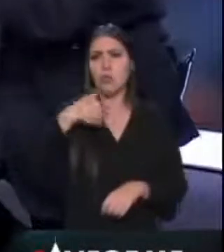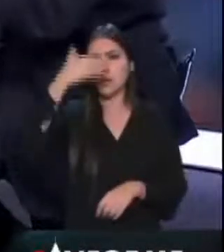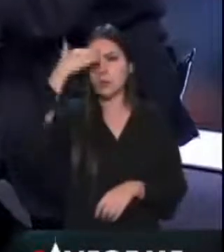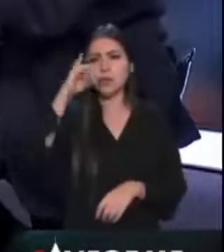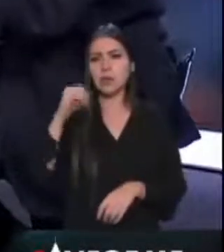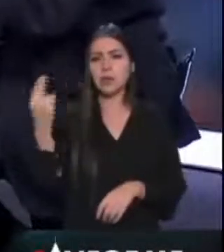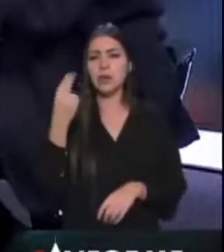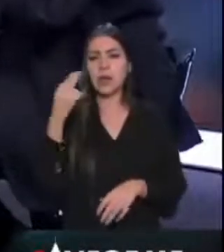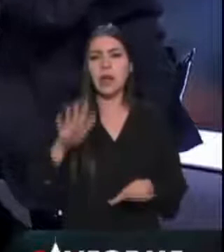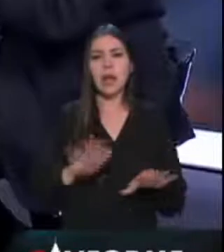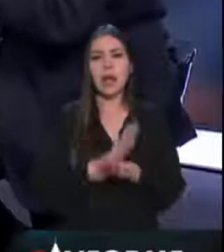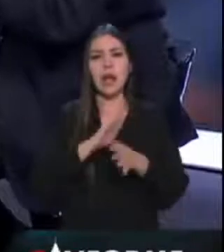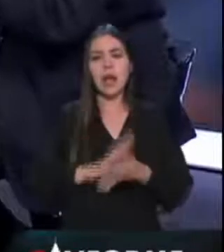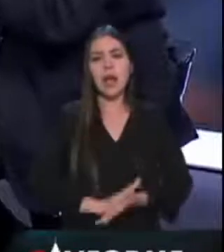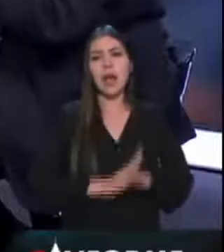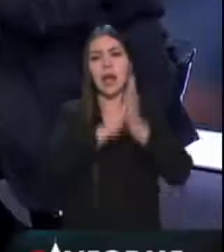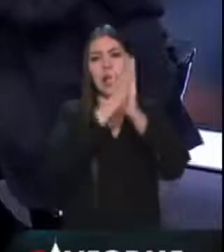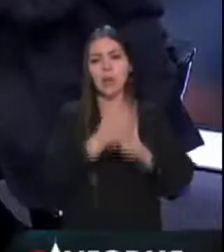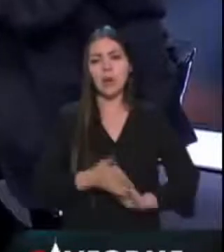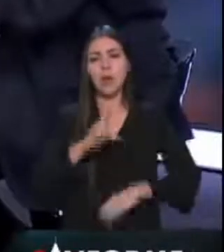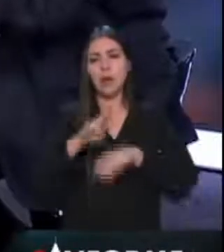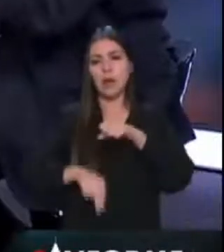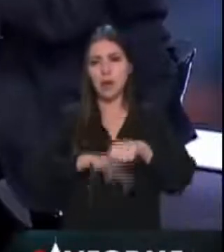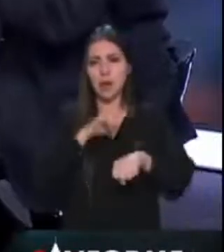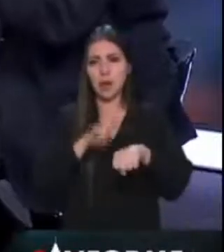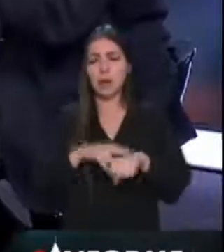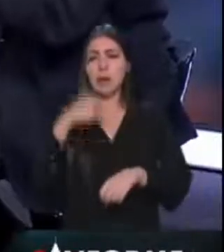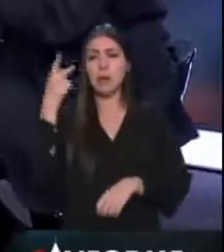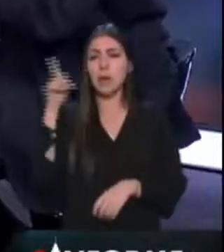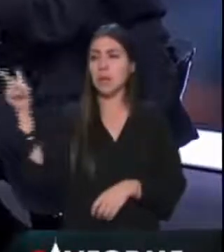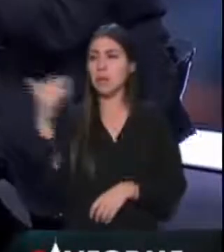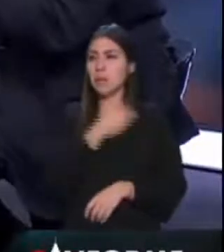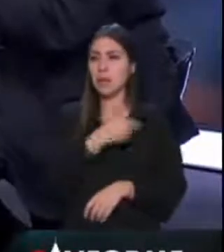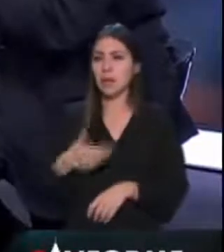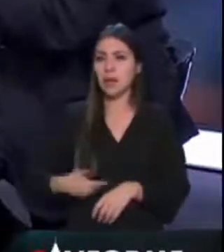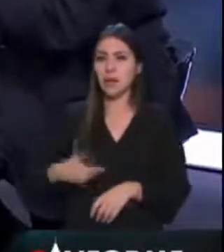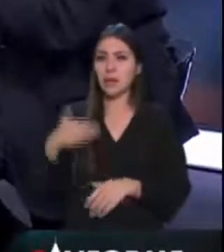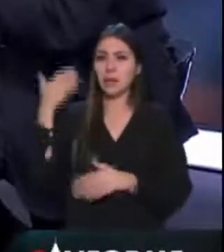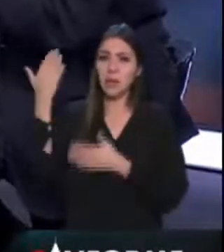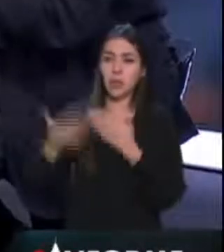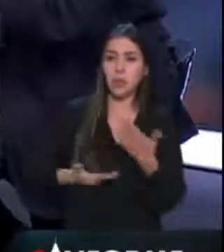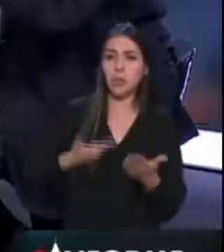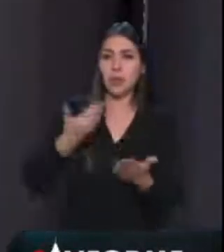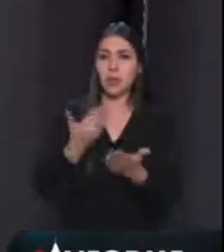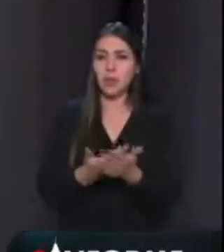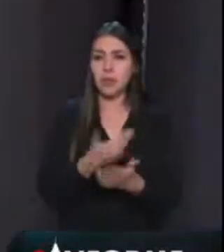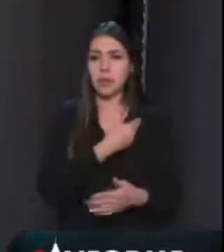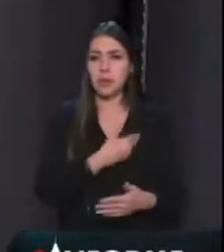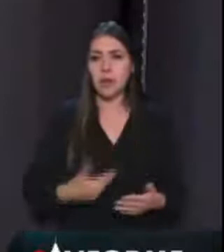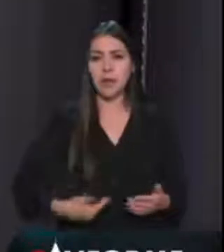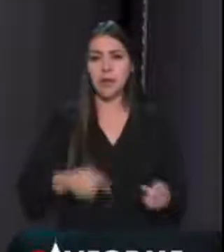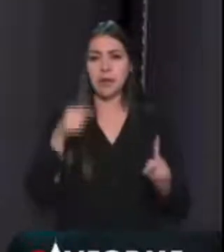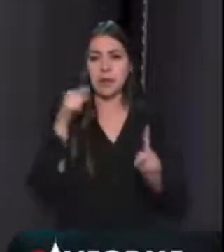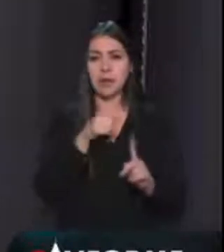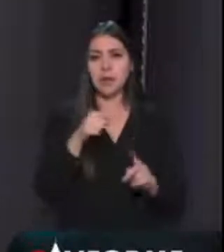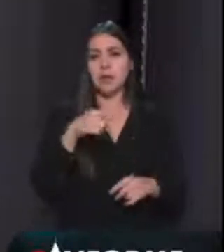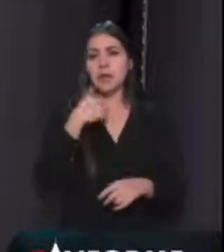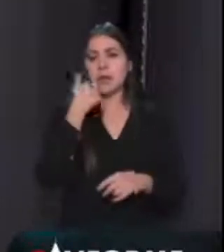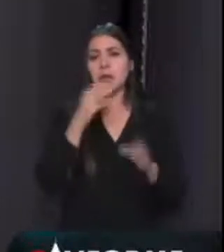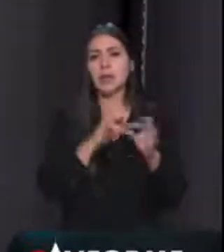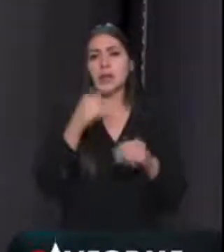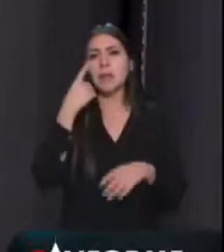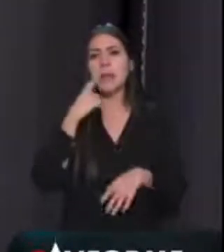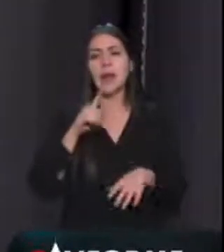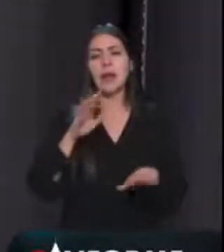transición energética, pero la reforma del presidente, la reforma que propone el presidente, le apuesta a que la